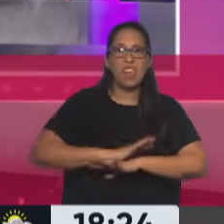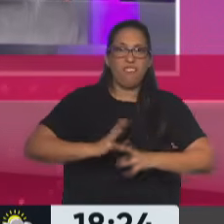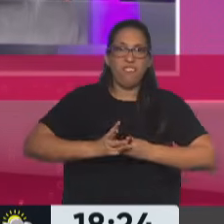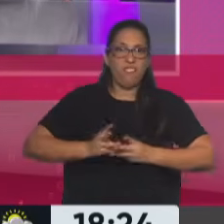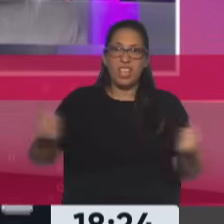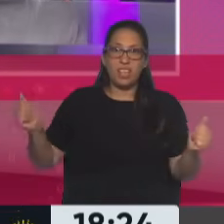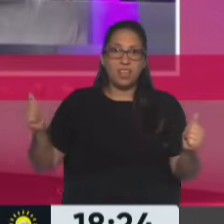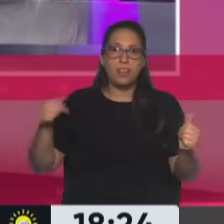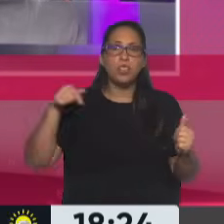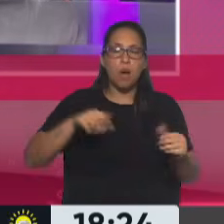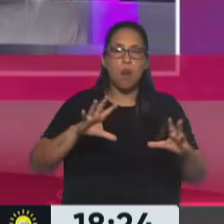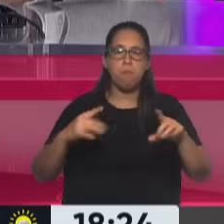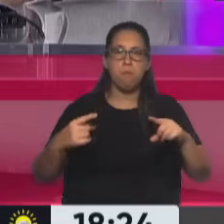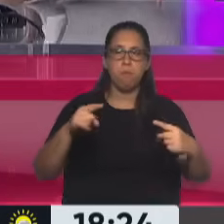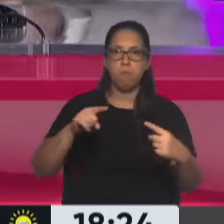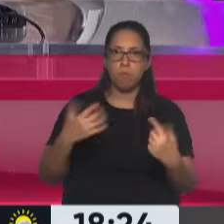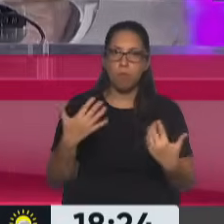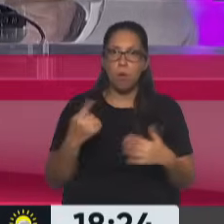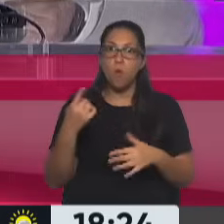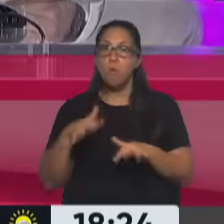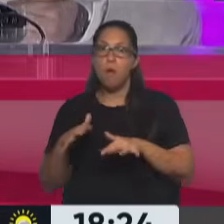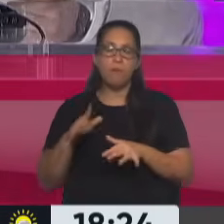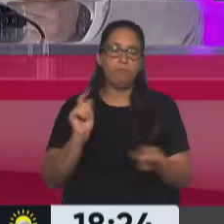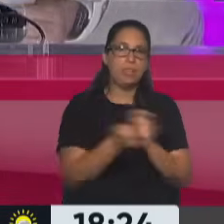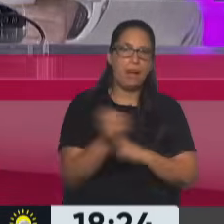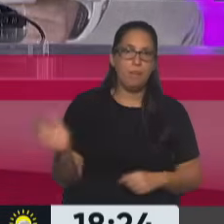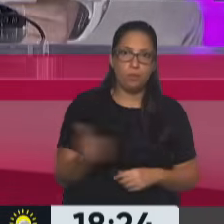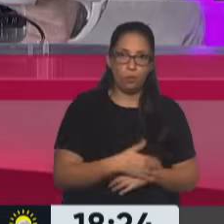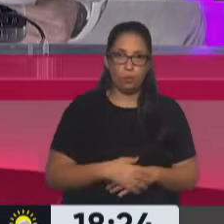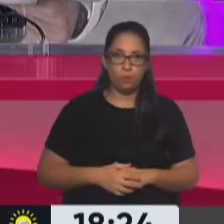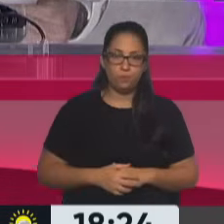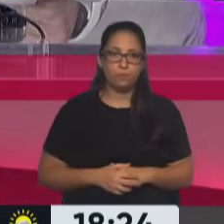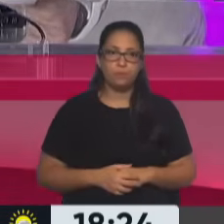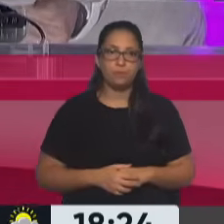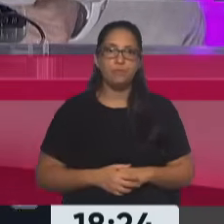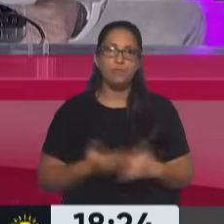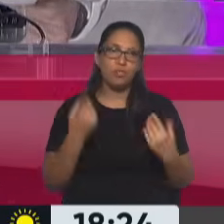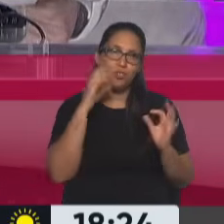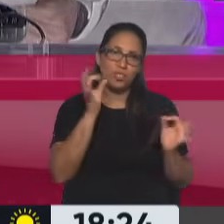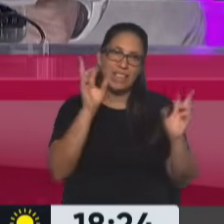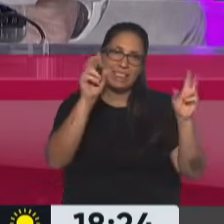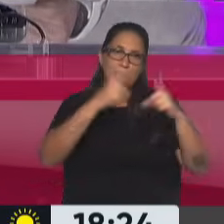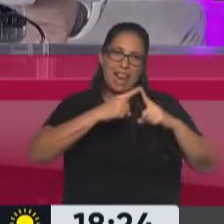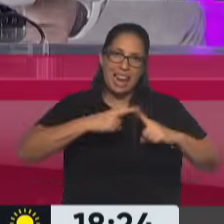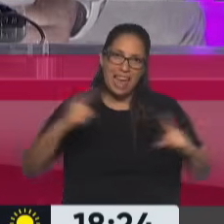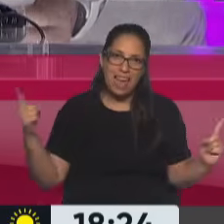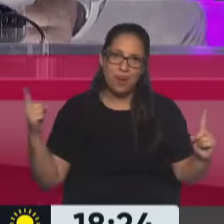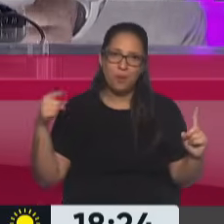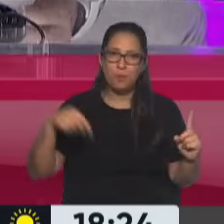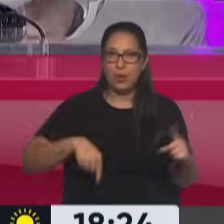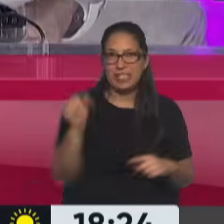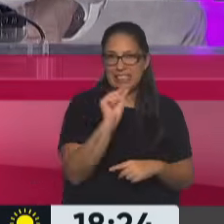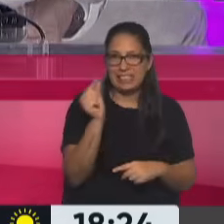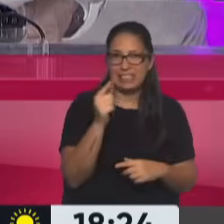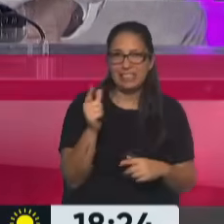Esa latencia es importante. En base a eso te quería preguntar, Juan, sé que da para mucho el tema, pero bueno, para contestar brevemente en lo que se puede en los minutos